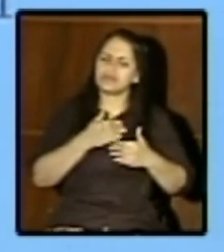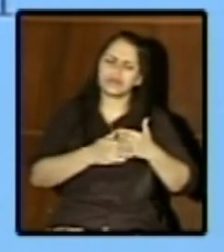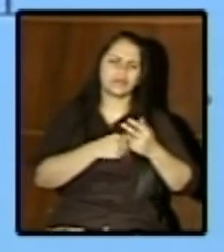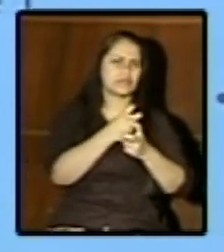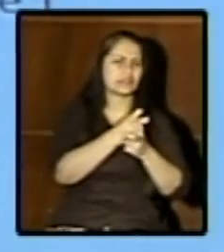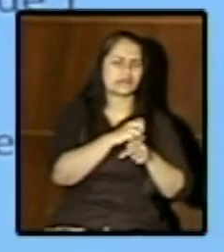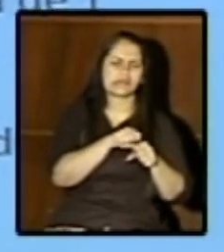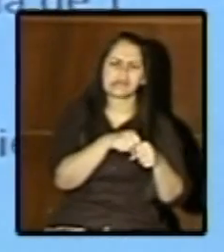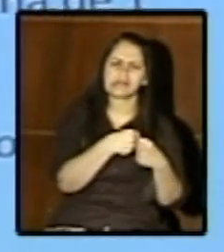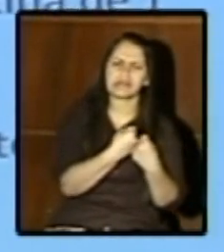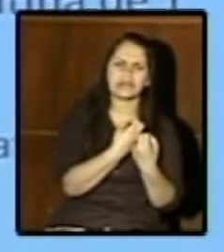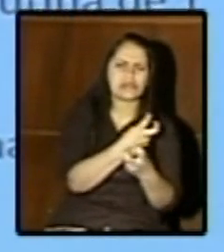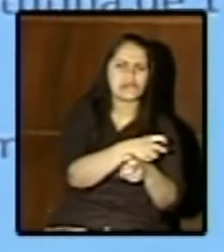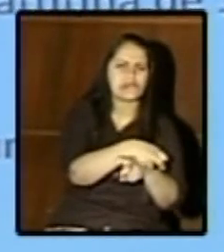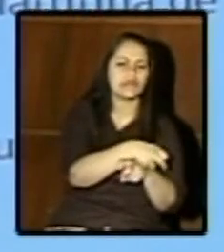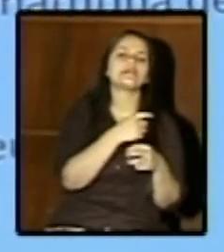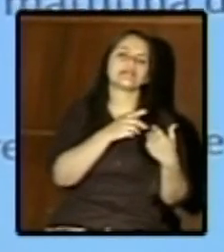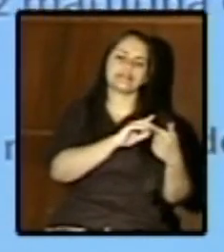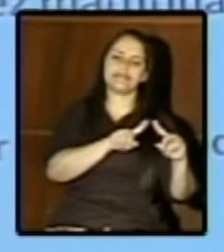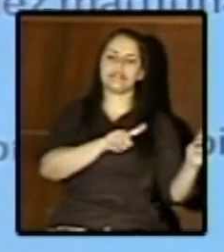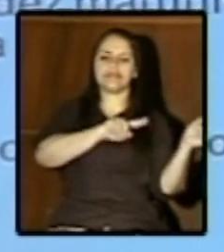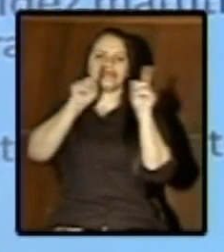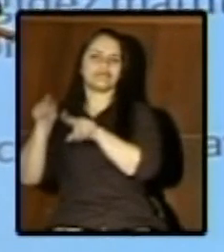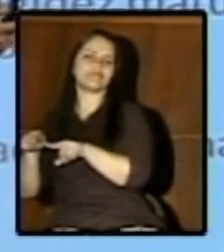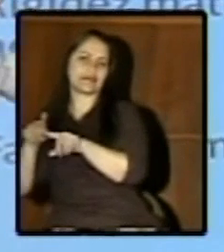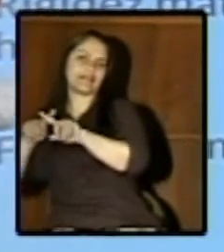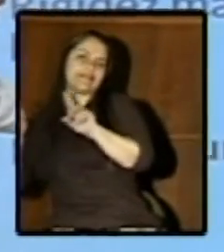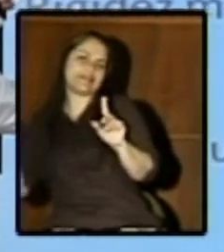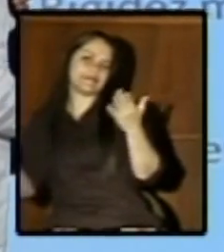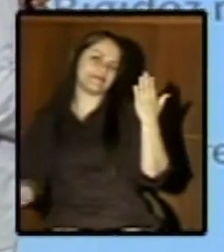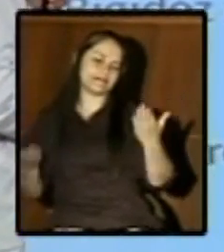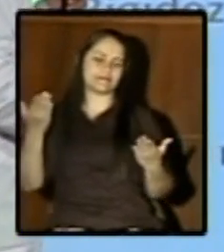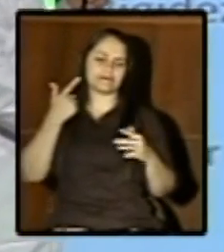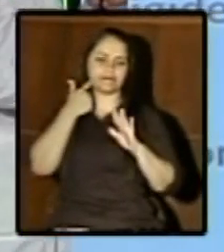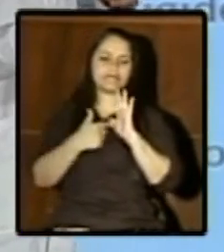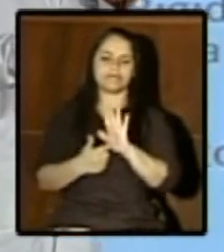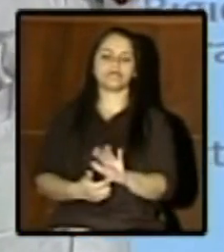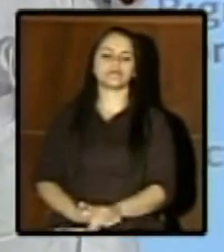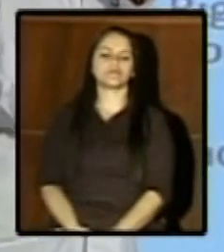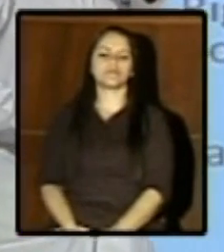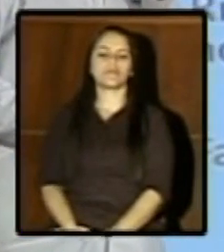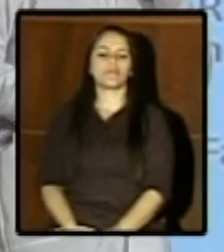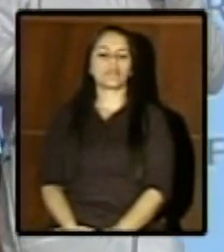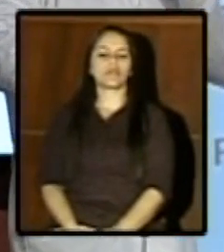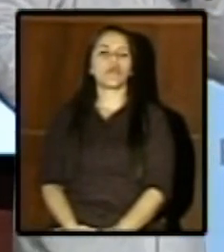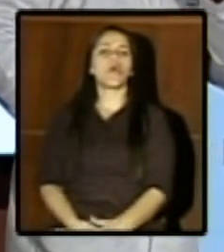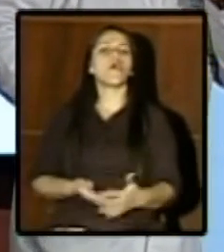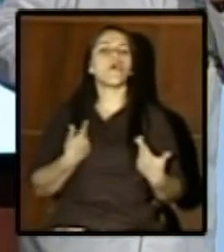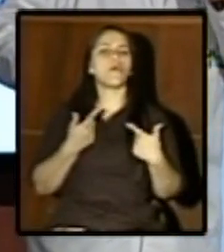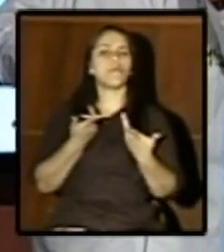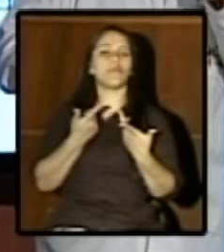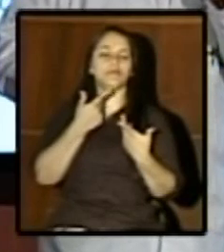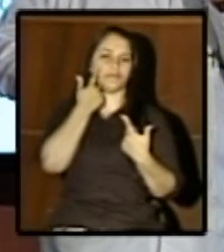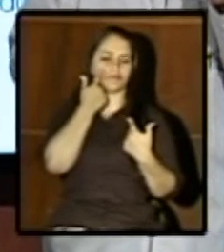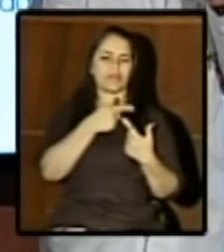casi siempre puede tener un compromiso severo. El paciente siente que se va deteriorando y las articulaciones se van deformando mucho más rápido que en la osteoartrosis.